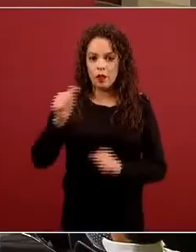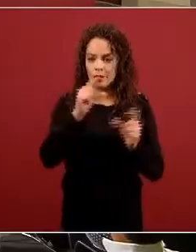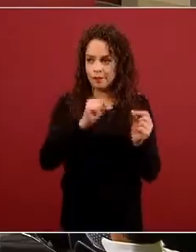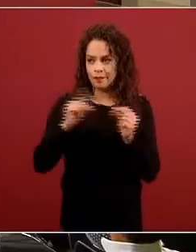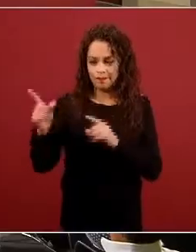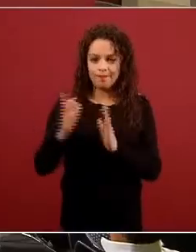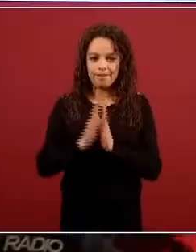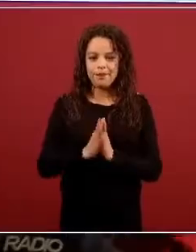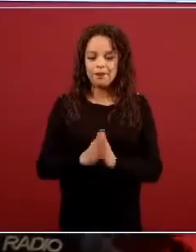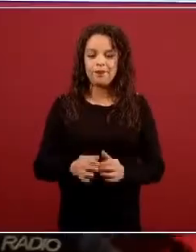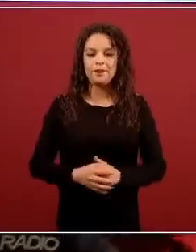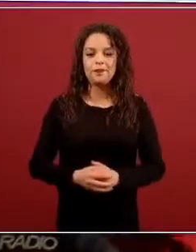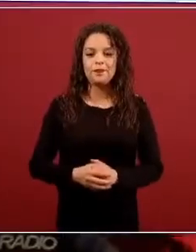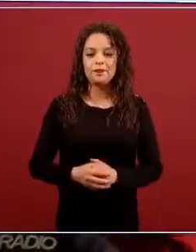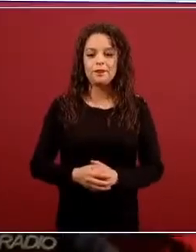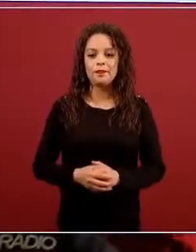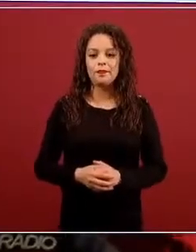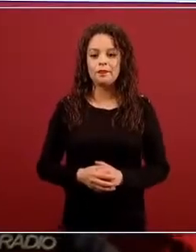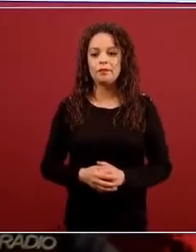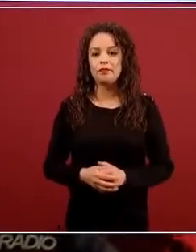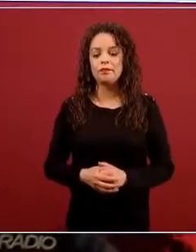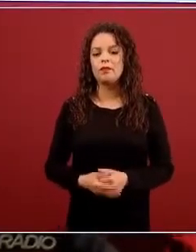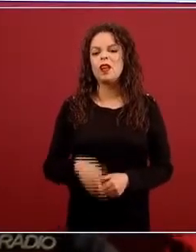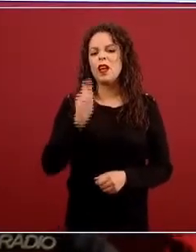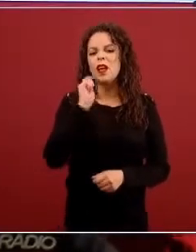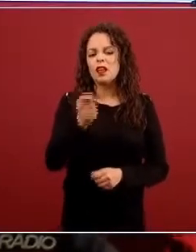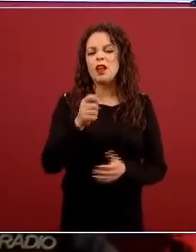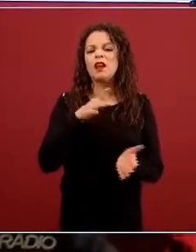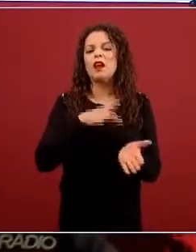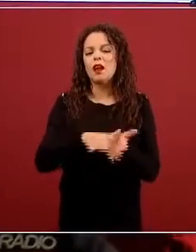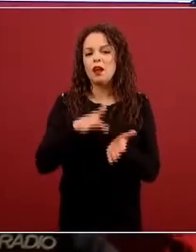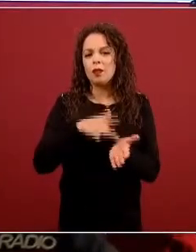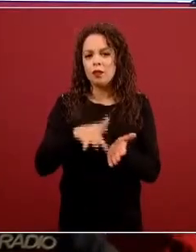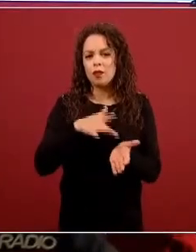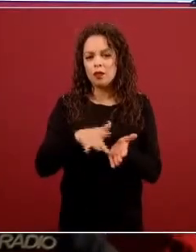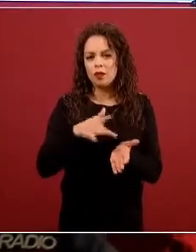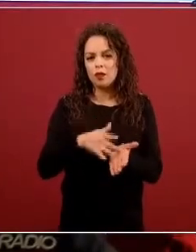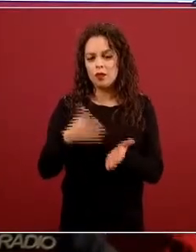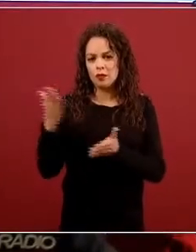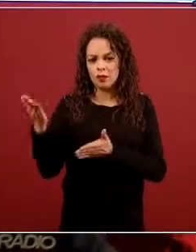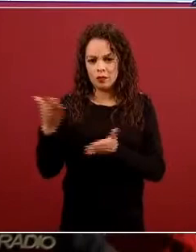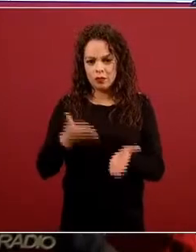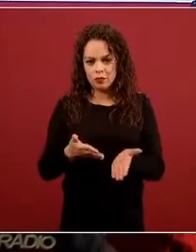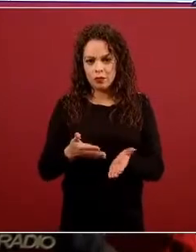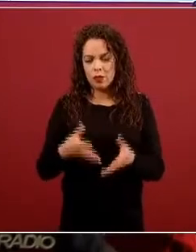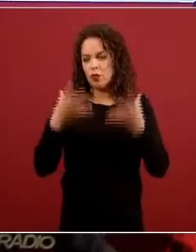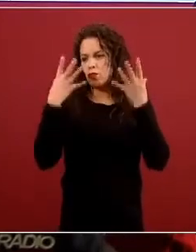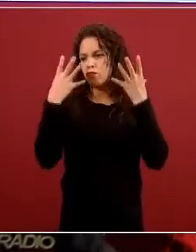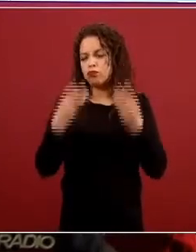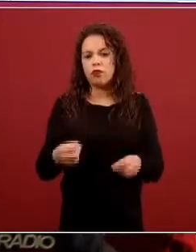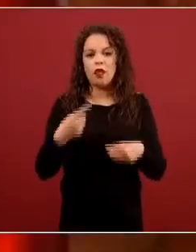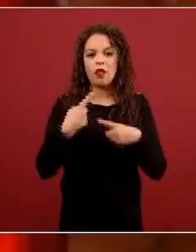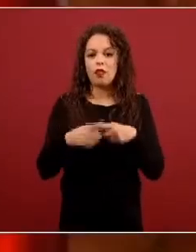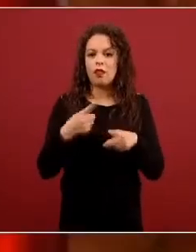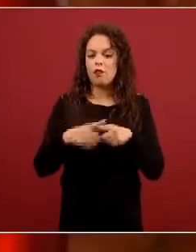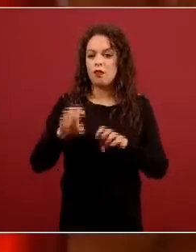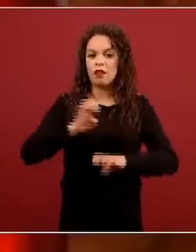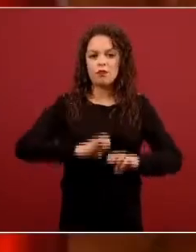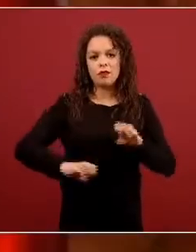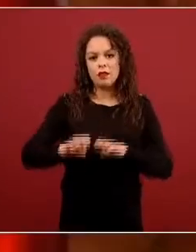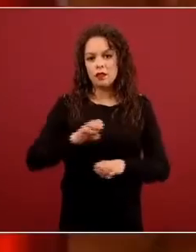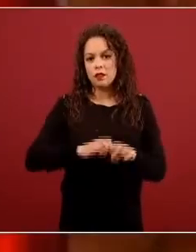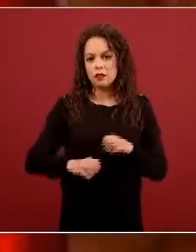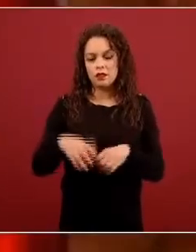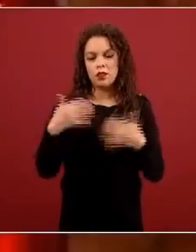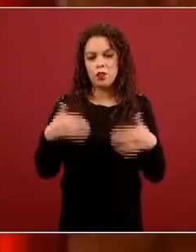Hemos recibido apoyo, ofrecimiento de muchísimas compañías